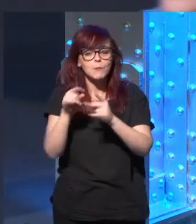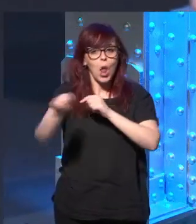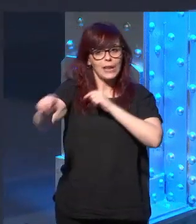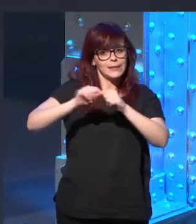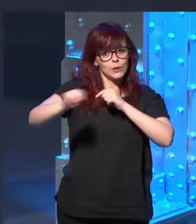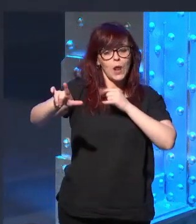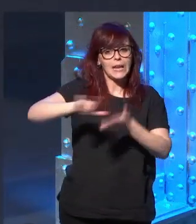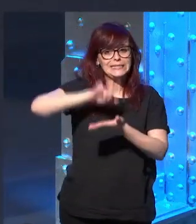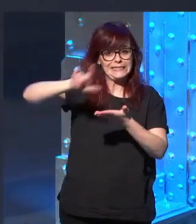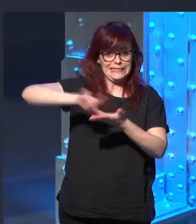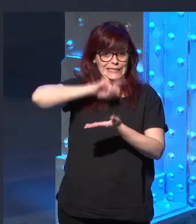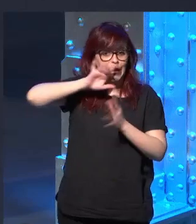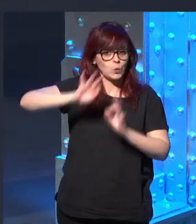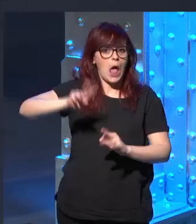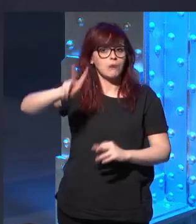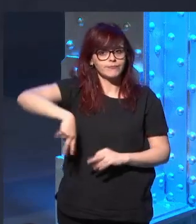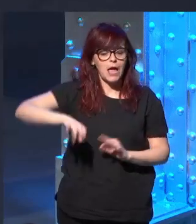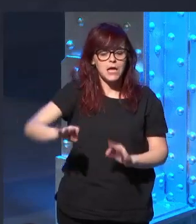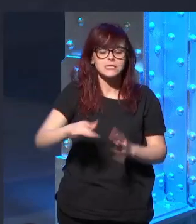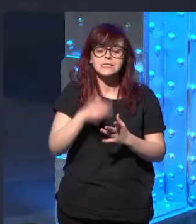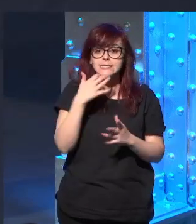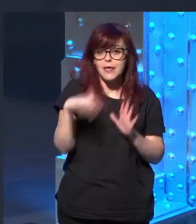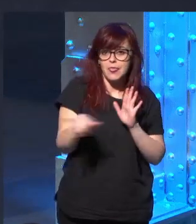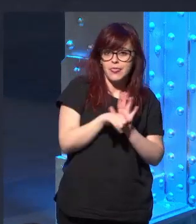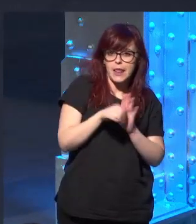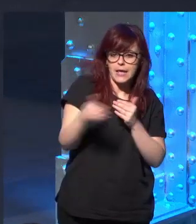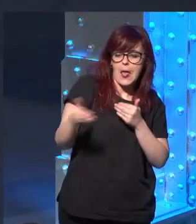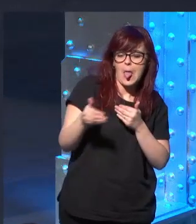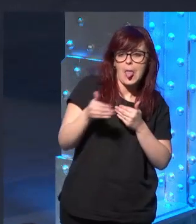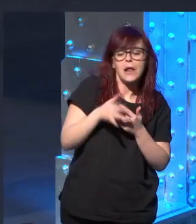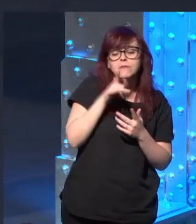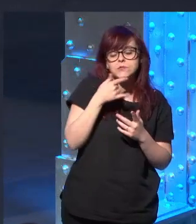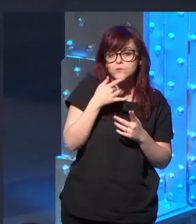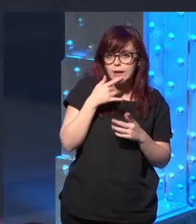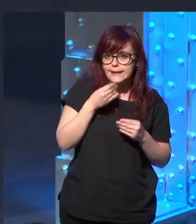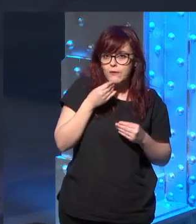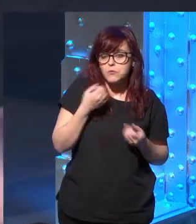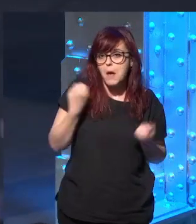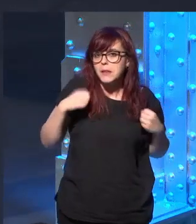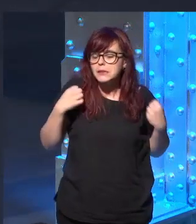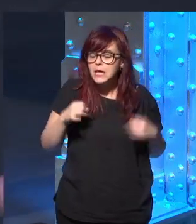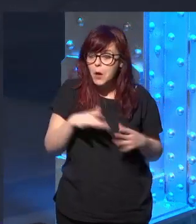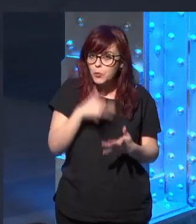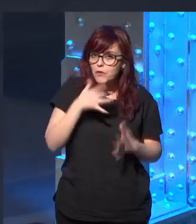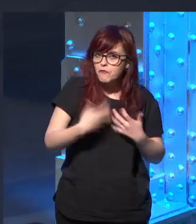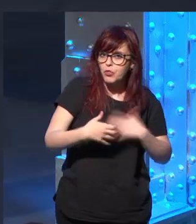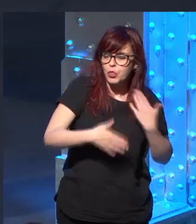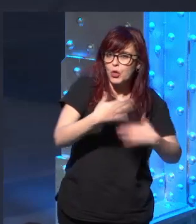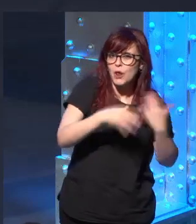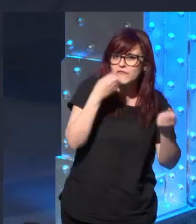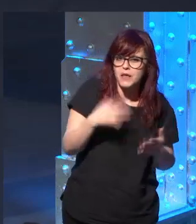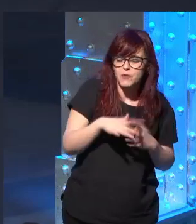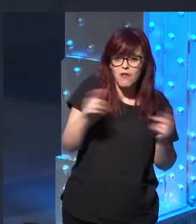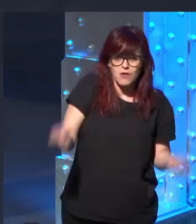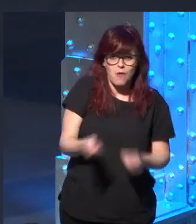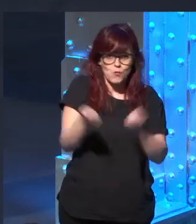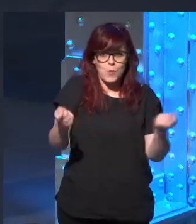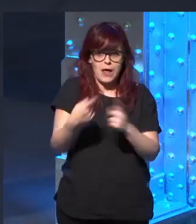si estás demasiado cerca, seguramente estarás haciendo un ejercicio catártico que puede funcionar, puede irte bien, pero no es